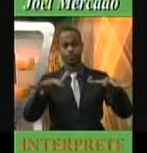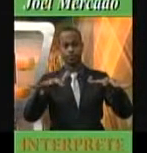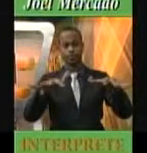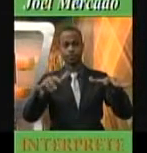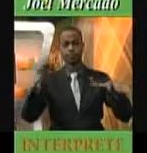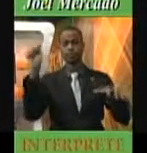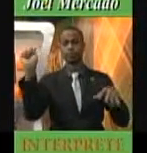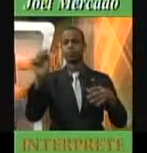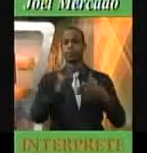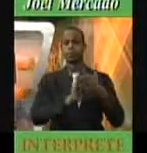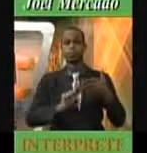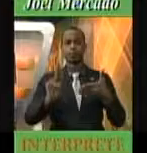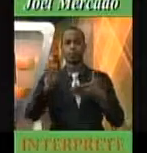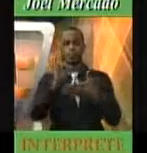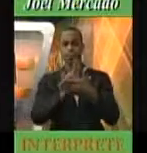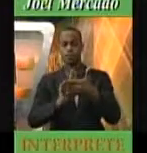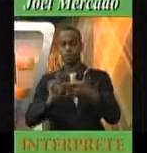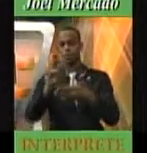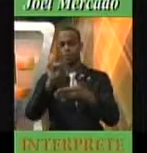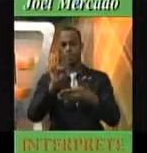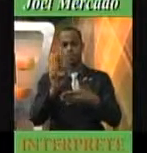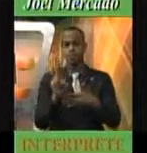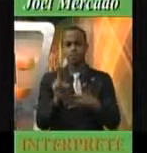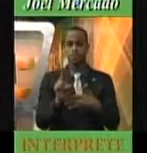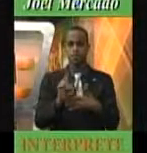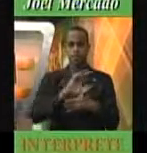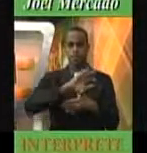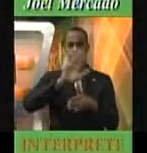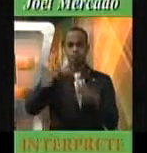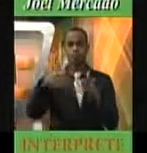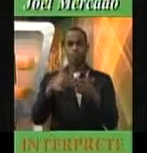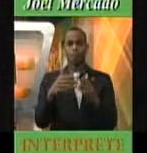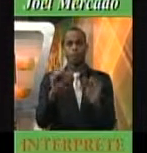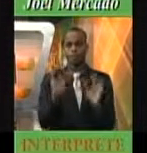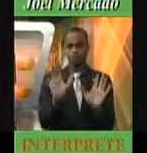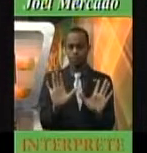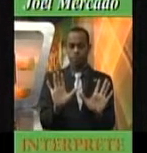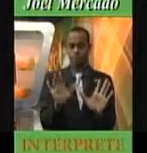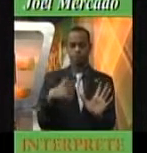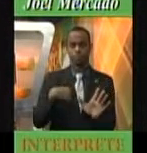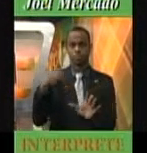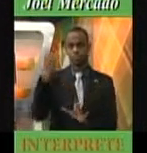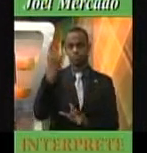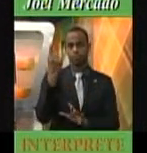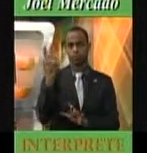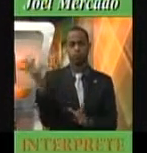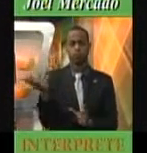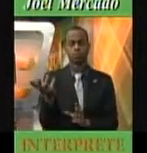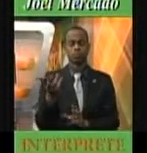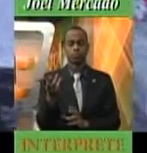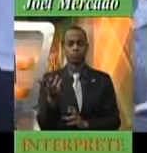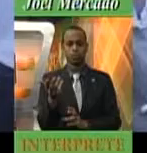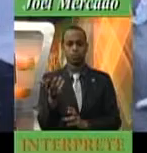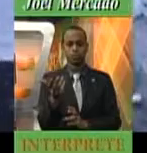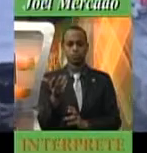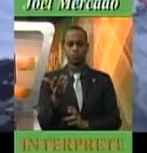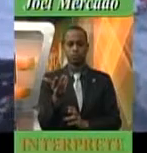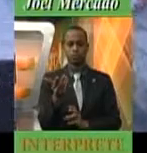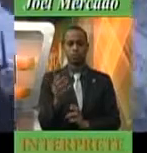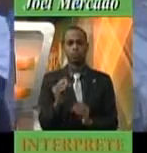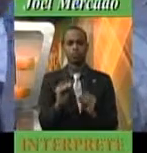las universidades. Porque todo esto... Digo, y que conte, que yo entiendo que